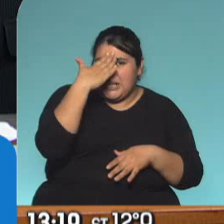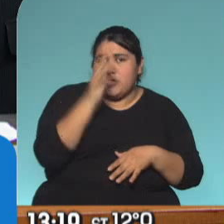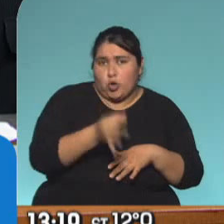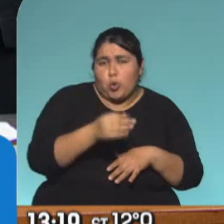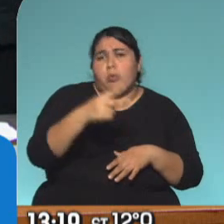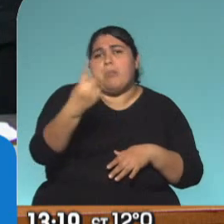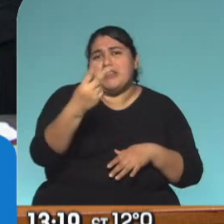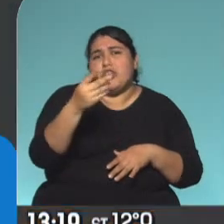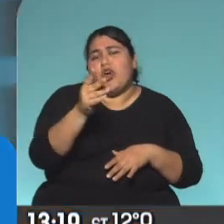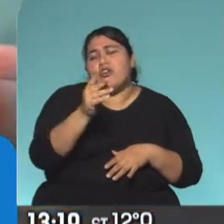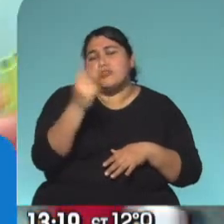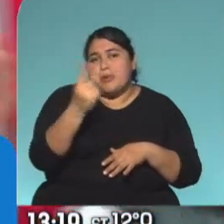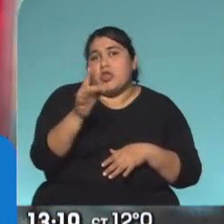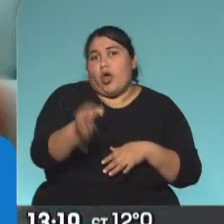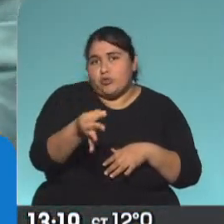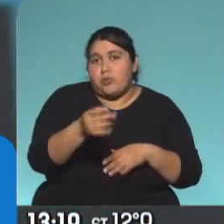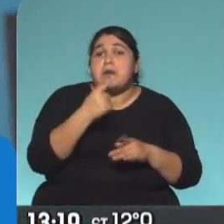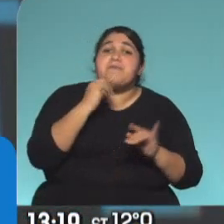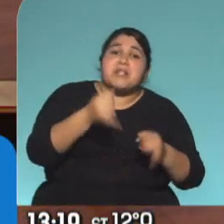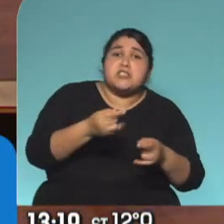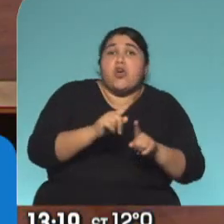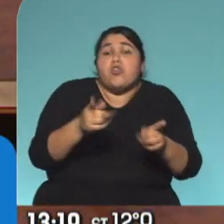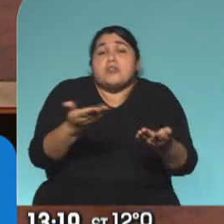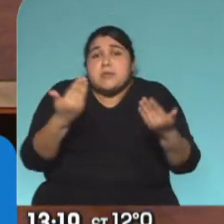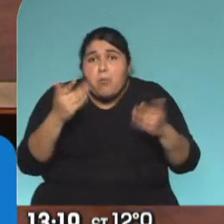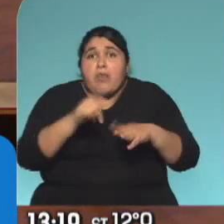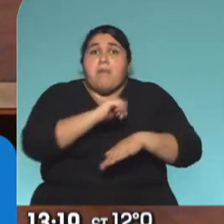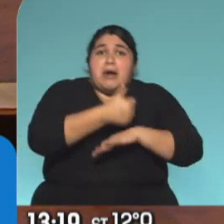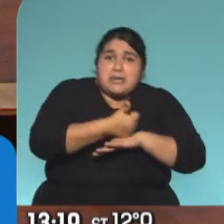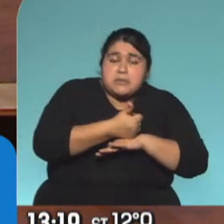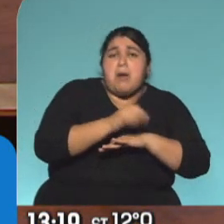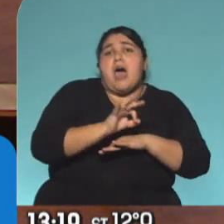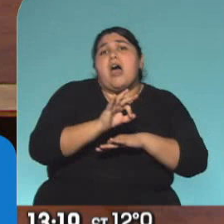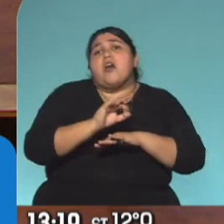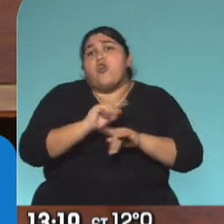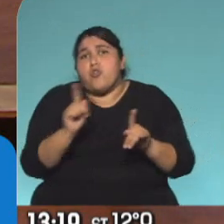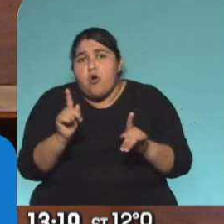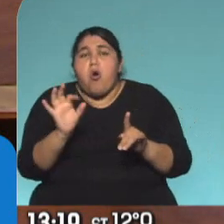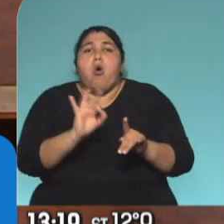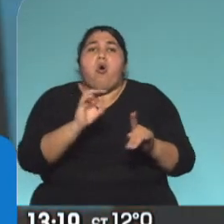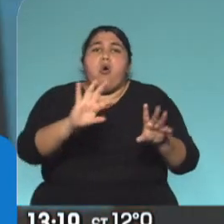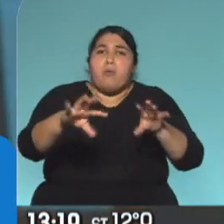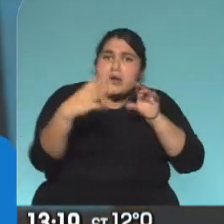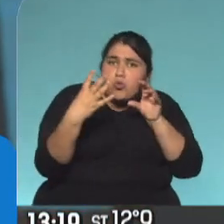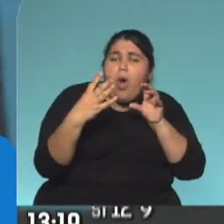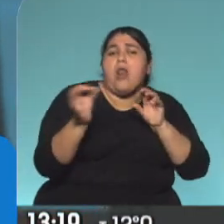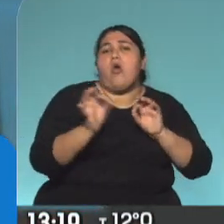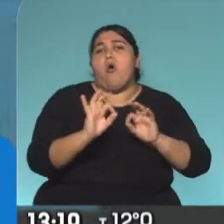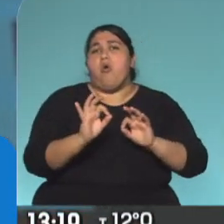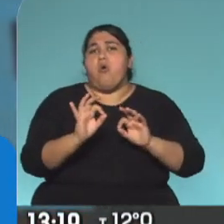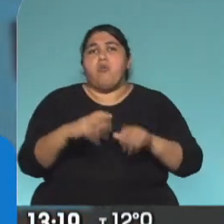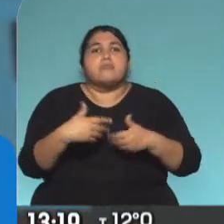22 de octubre, y hay que ver ahí qué pasa, si efectivamente puede participar Trump, si lo hace de manera virtual, como lo hace, y